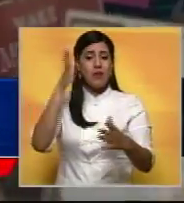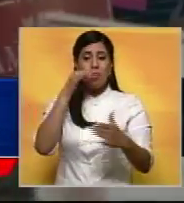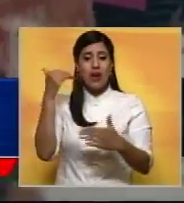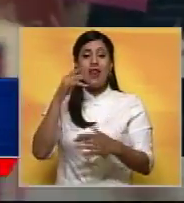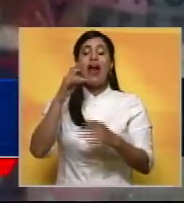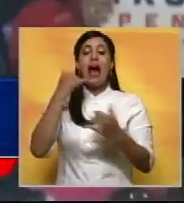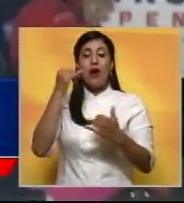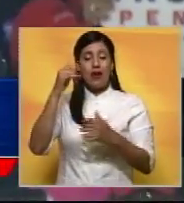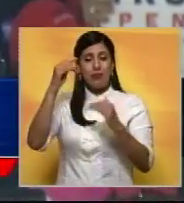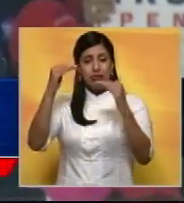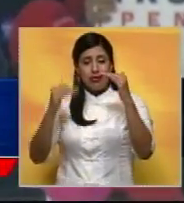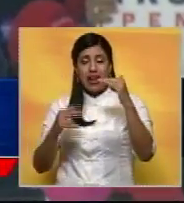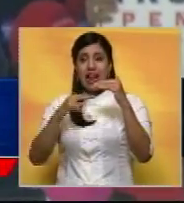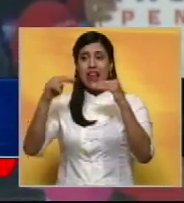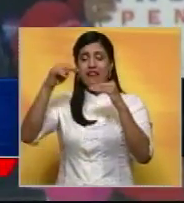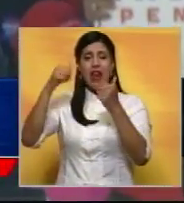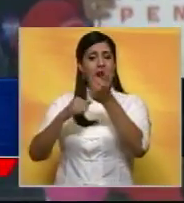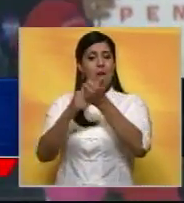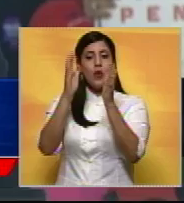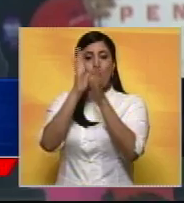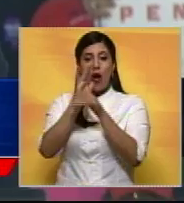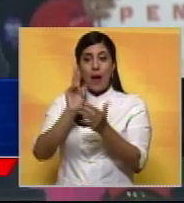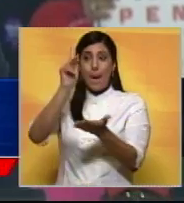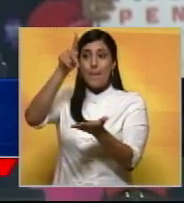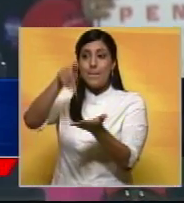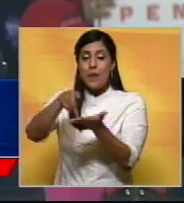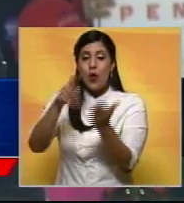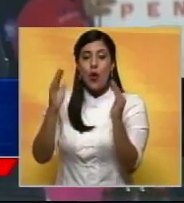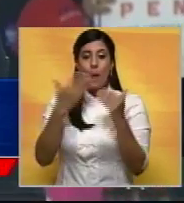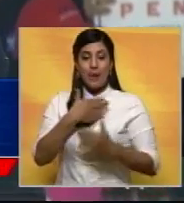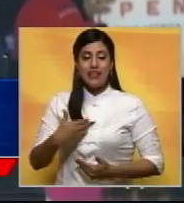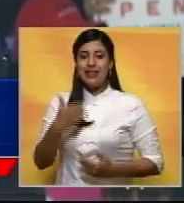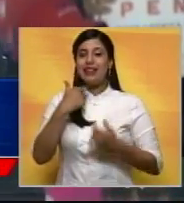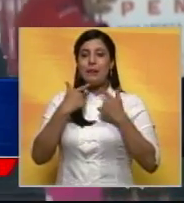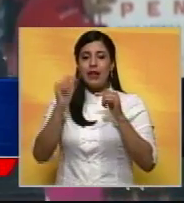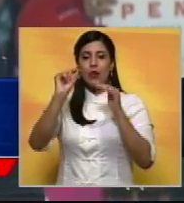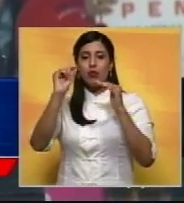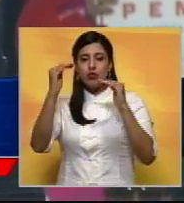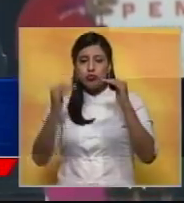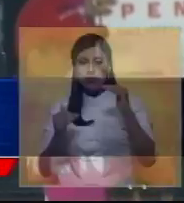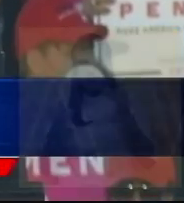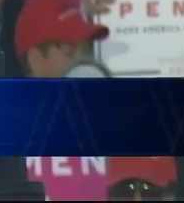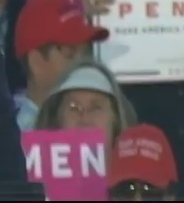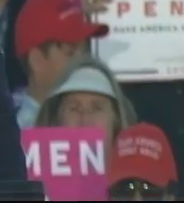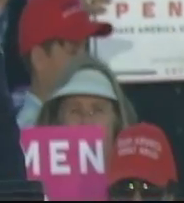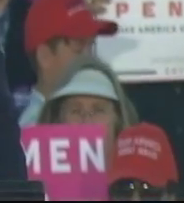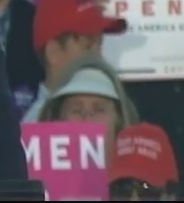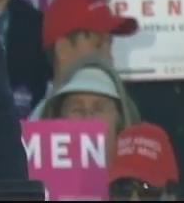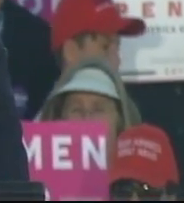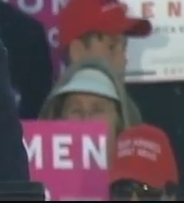Trump registra bajos niveles de apoyo desde que llegó a la Casa Blanca. Los detalles en breve.